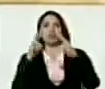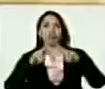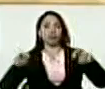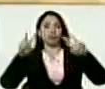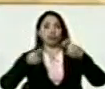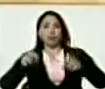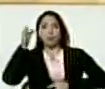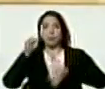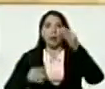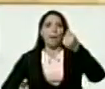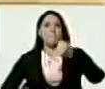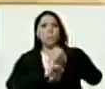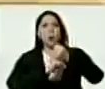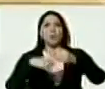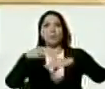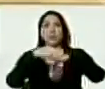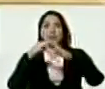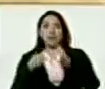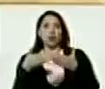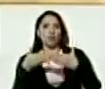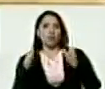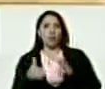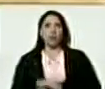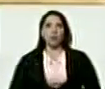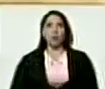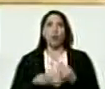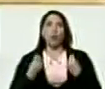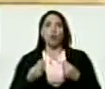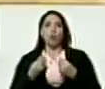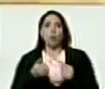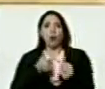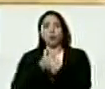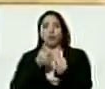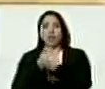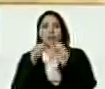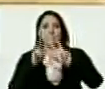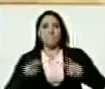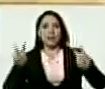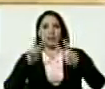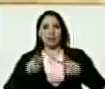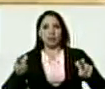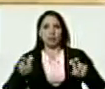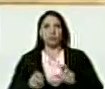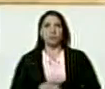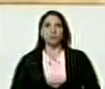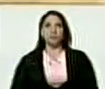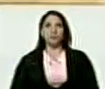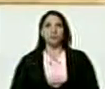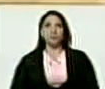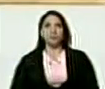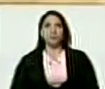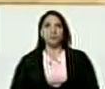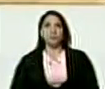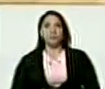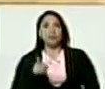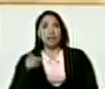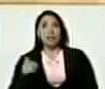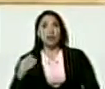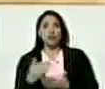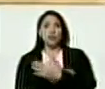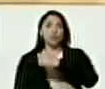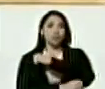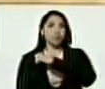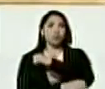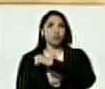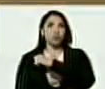para que apoyen al Ministerio Público como auxiliares de la investigación en aquellos delitos cuyas penas no exceden